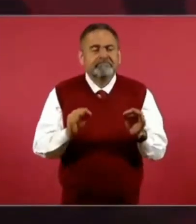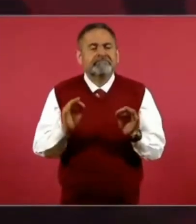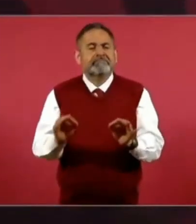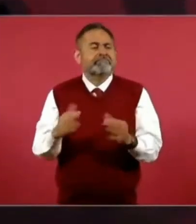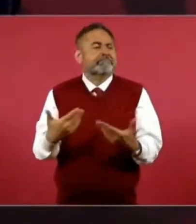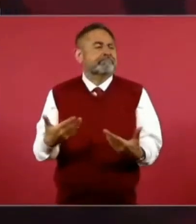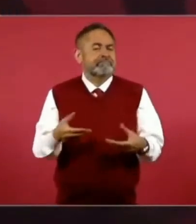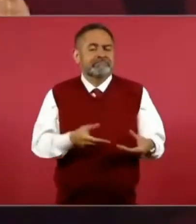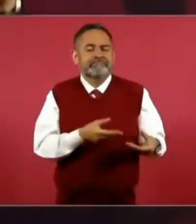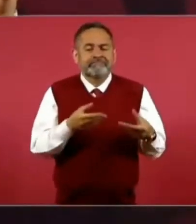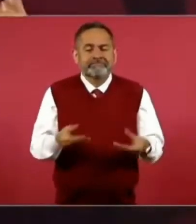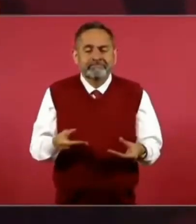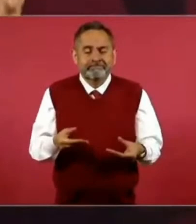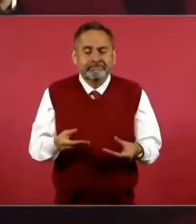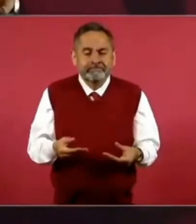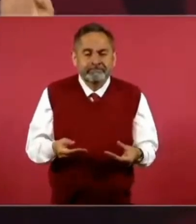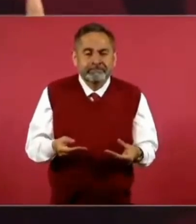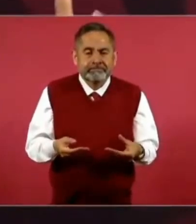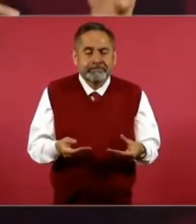a